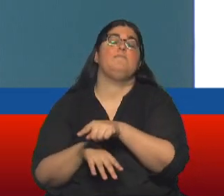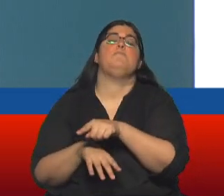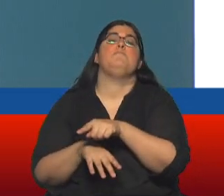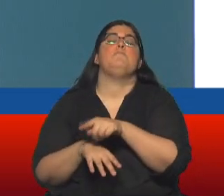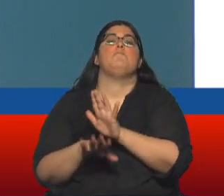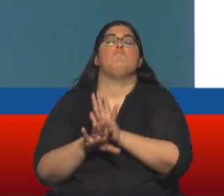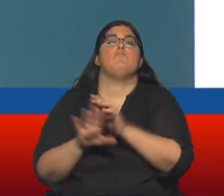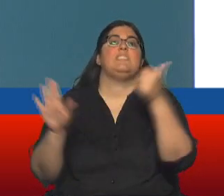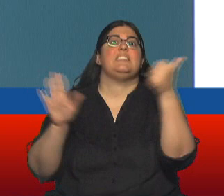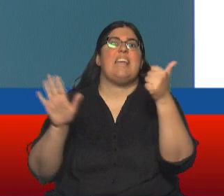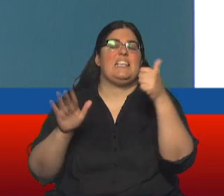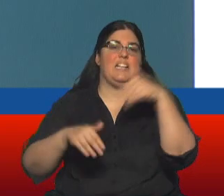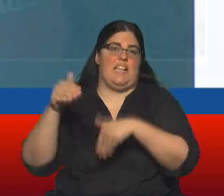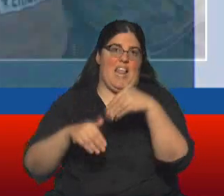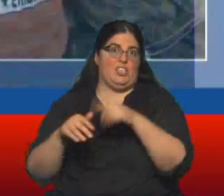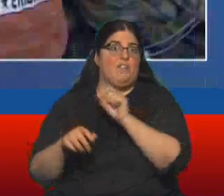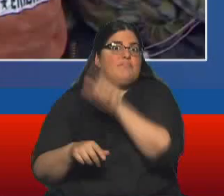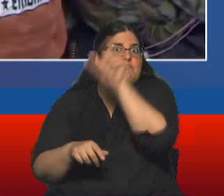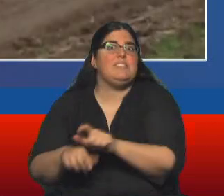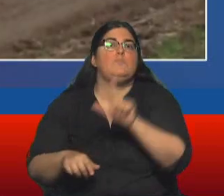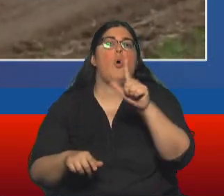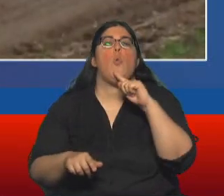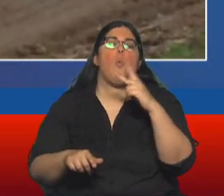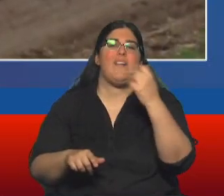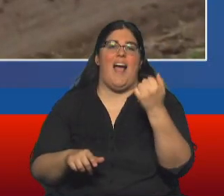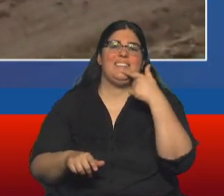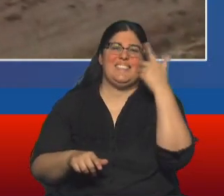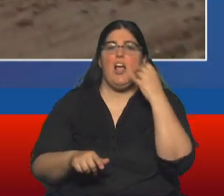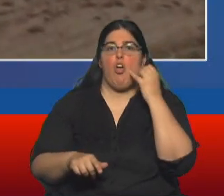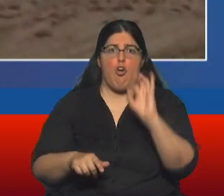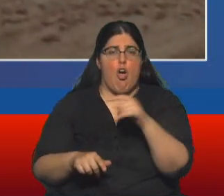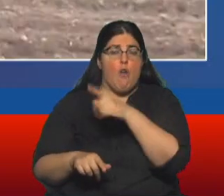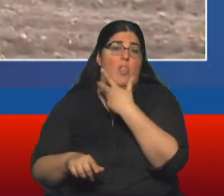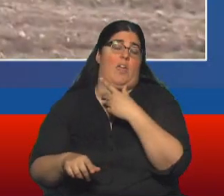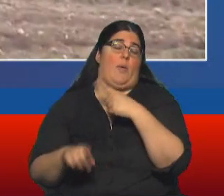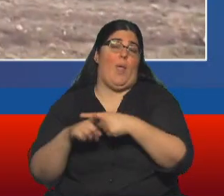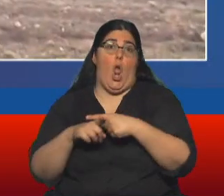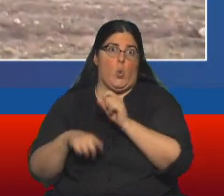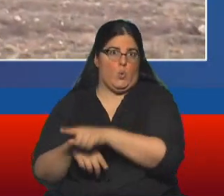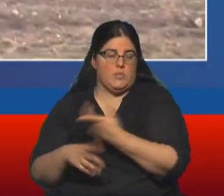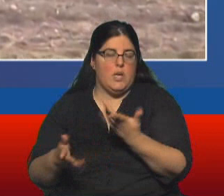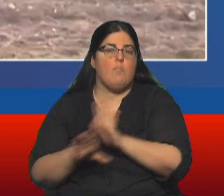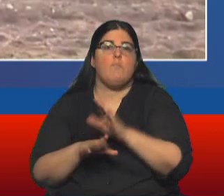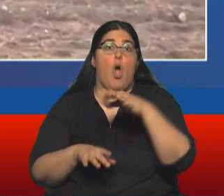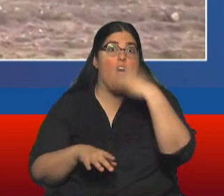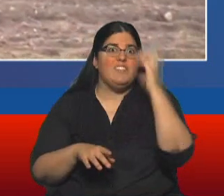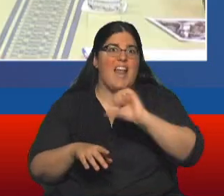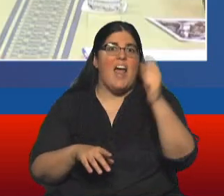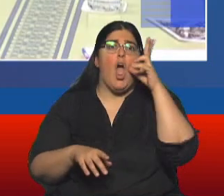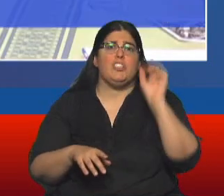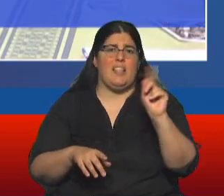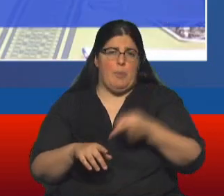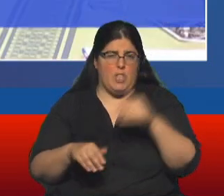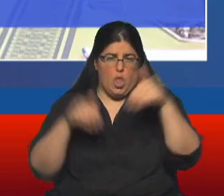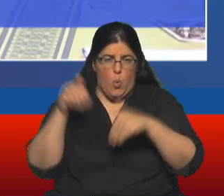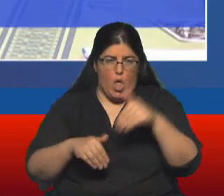las sextas elecciones de Alexander Lukashenko como presidente de Bielorrusia y oficialmente ganó por el 80% de los votos. Como